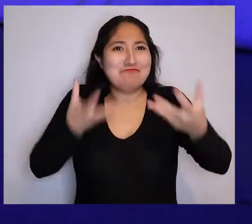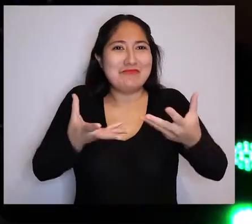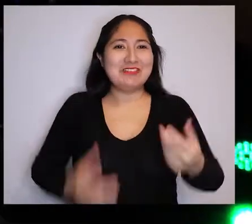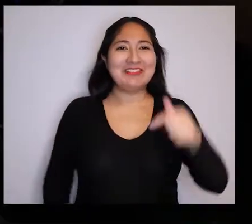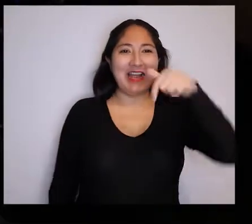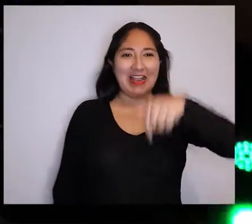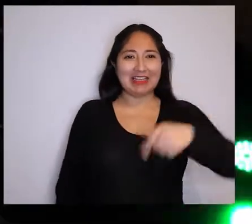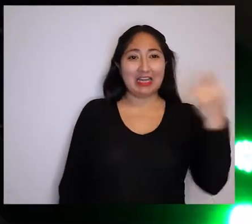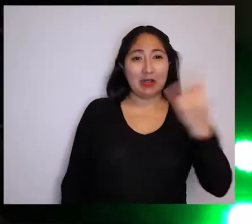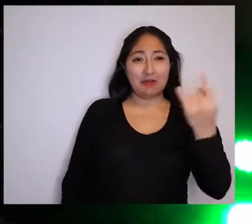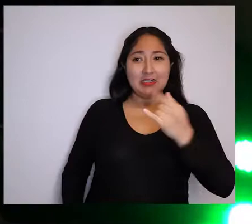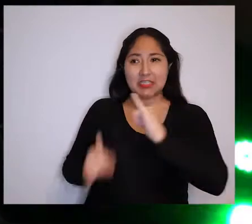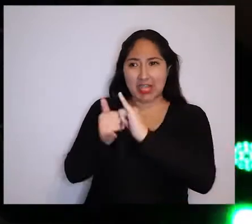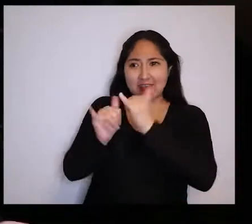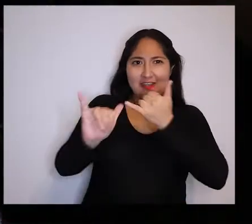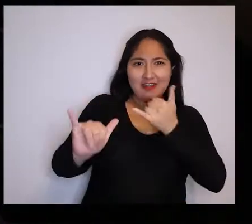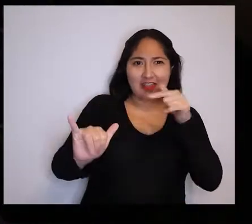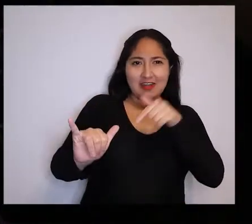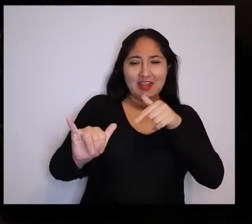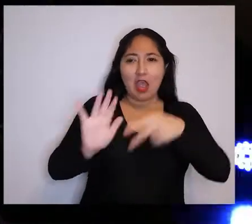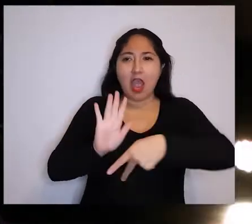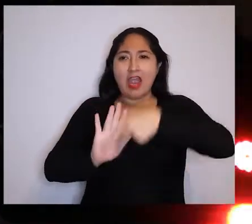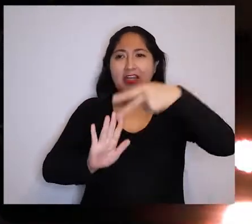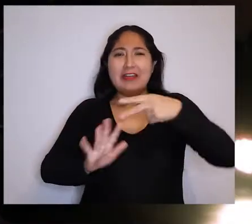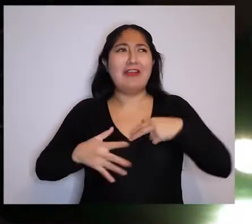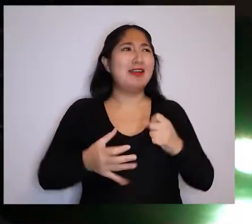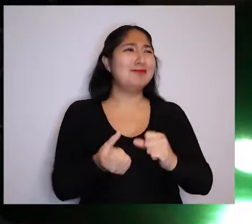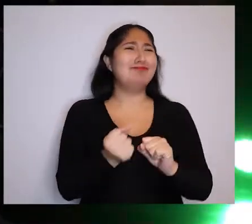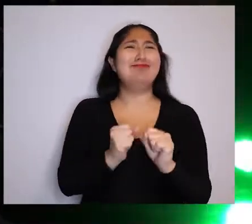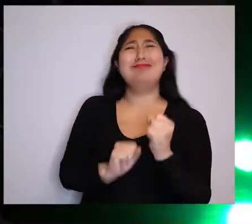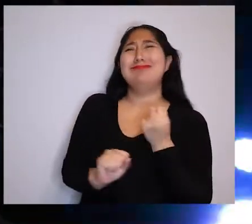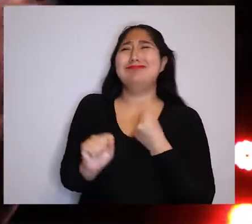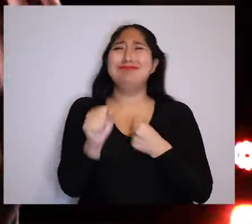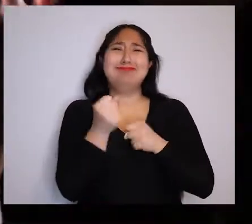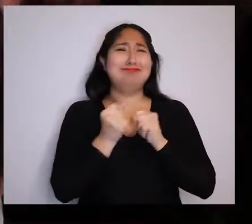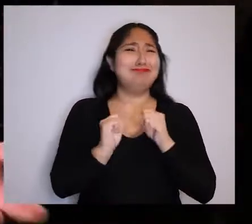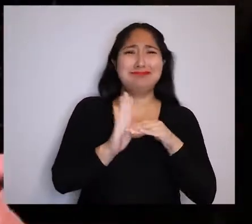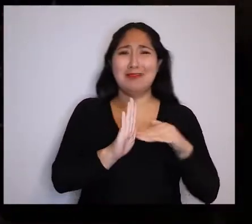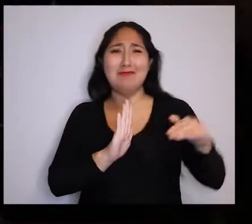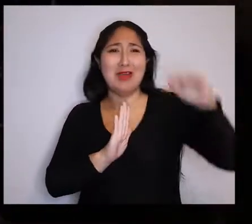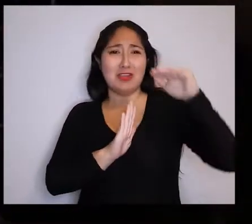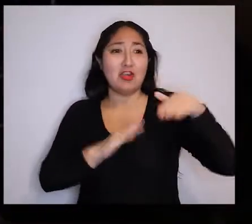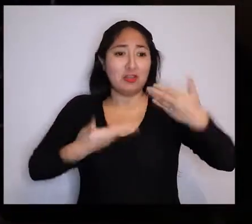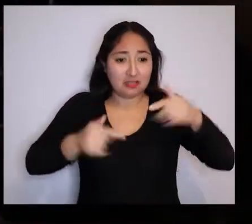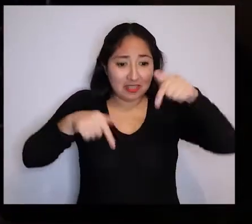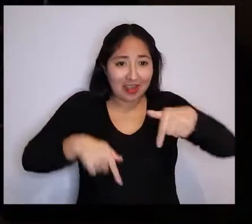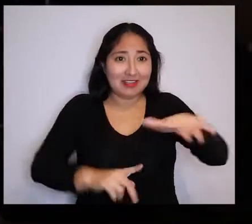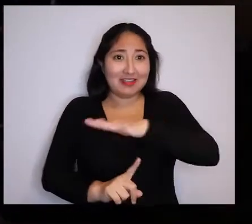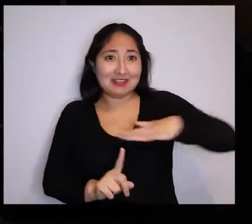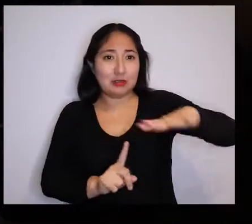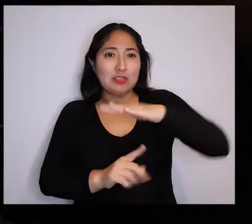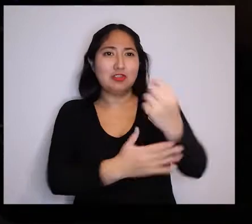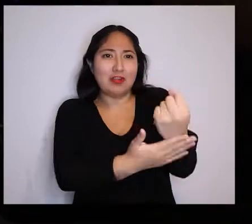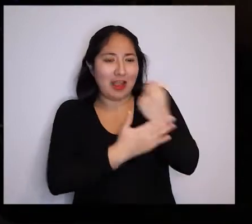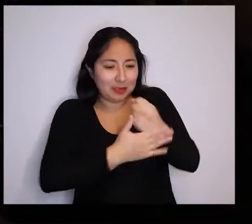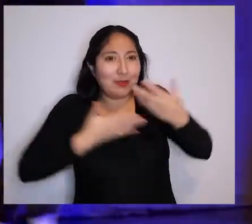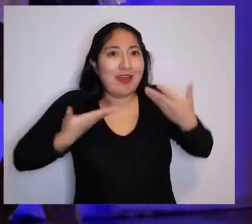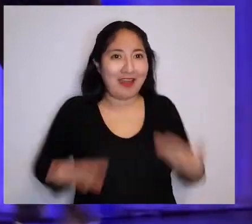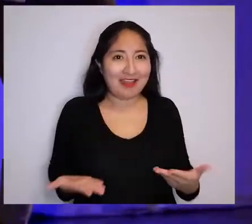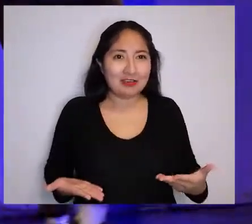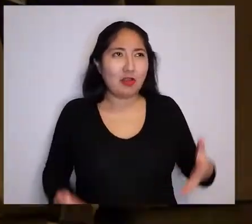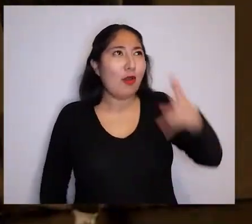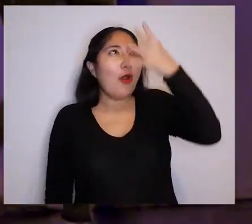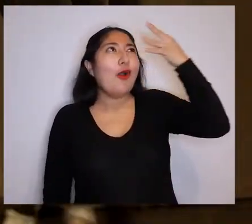decir? No sé, estando en la universidad, en una ingeniería, el nivel de estrés igual es mucho mayor. Entonces, como que estas instancias